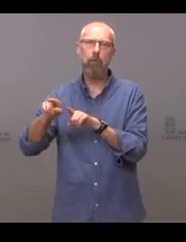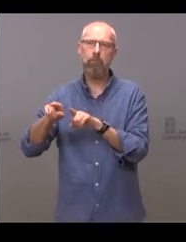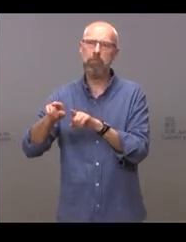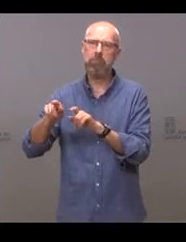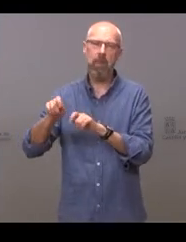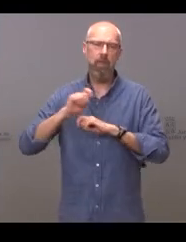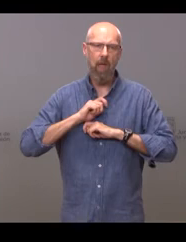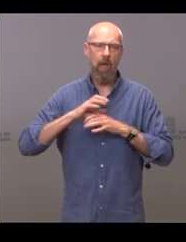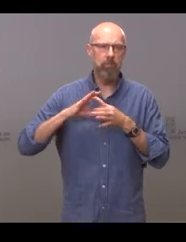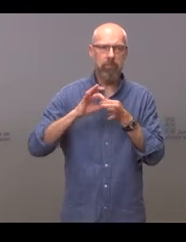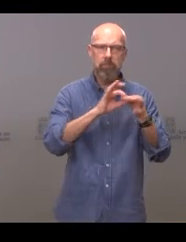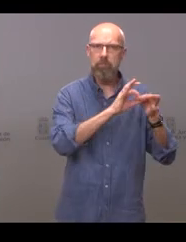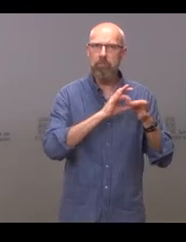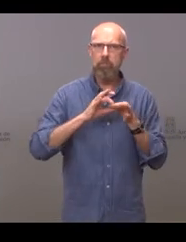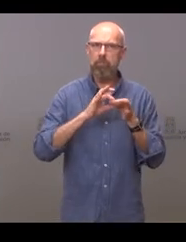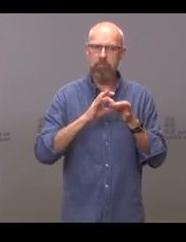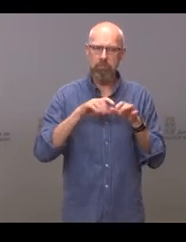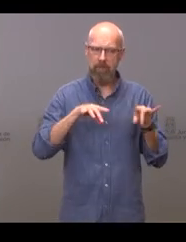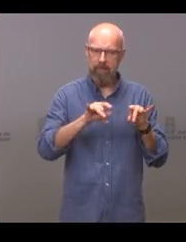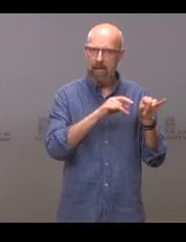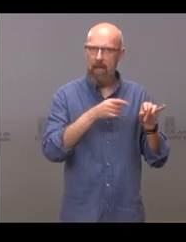en esta tierra en este país